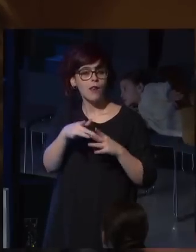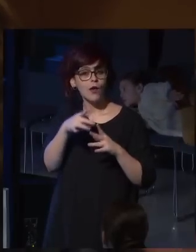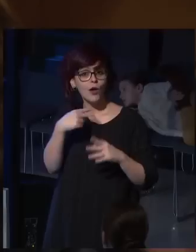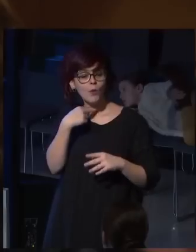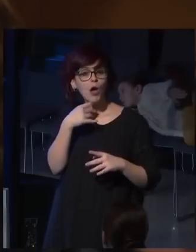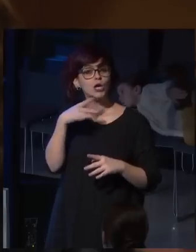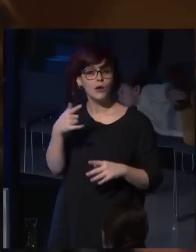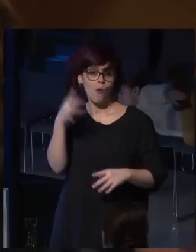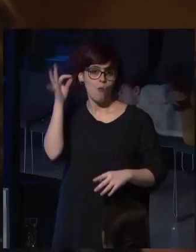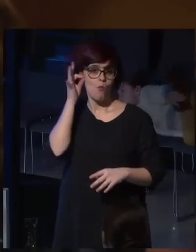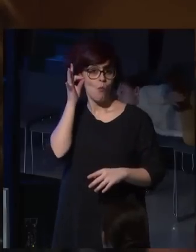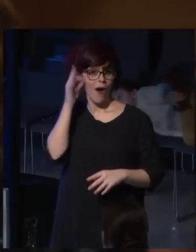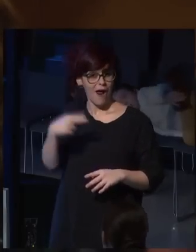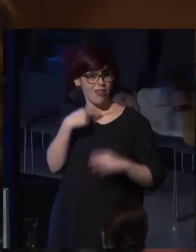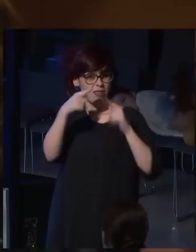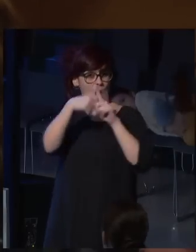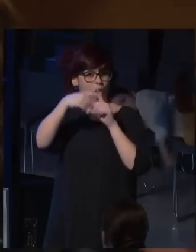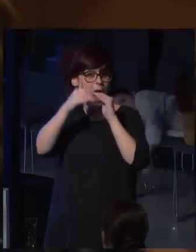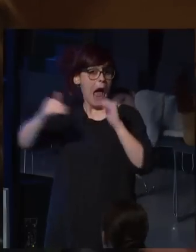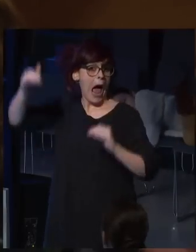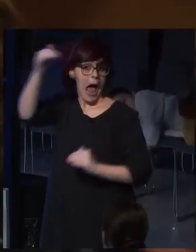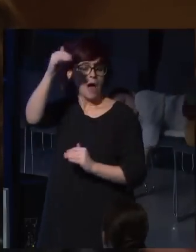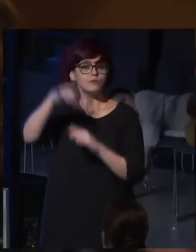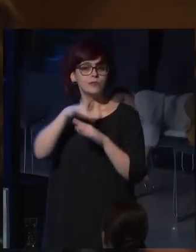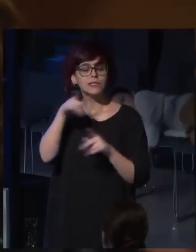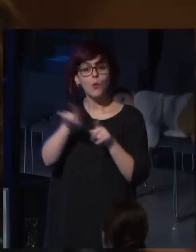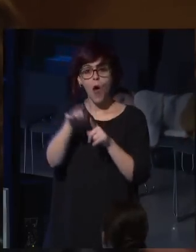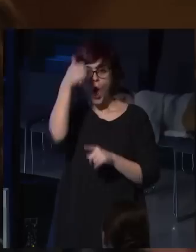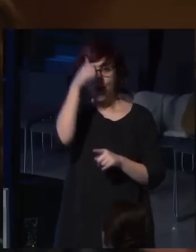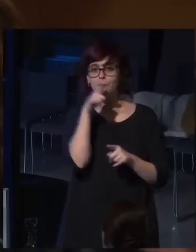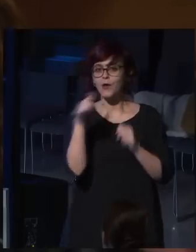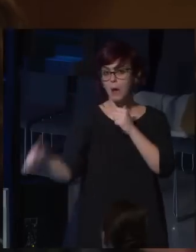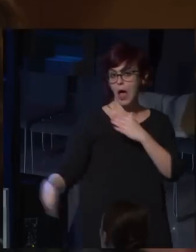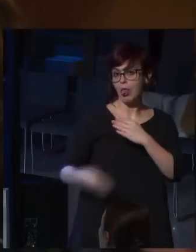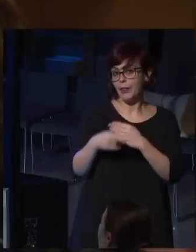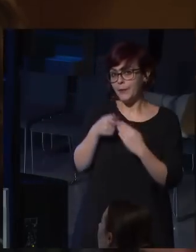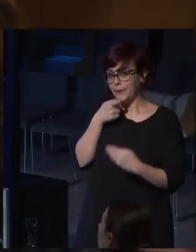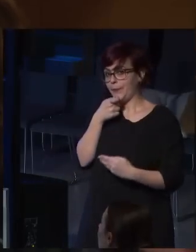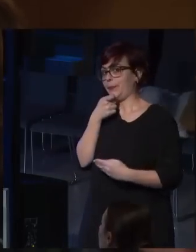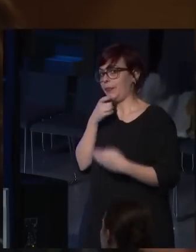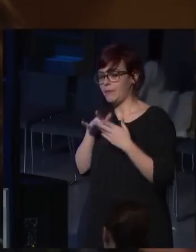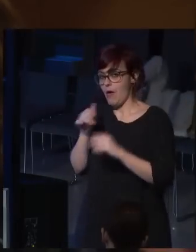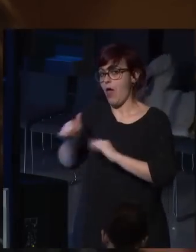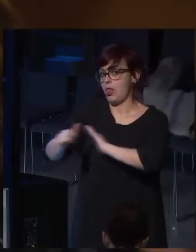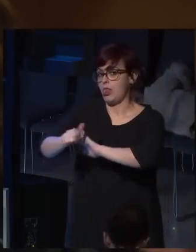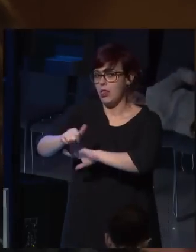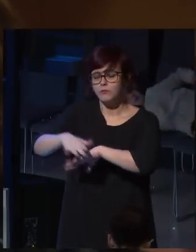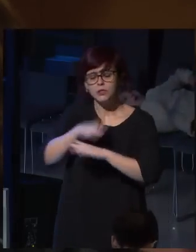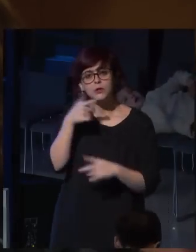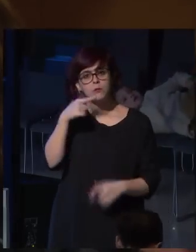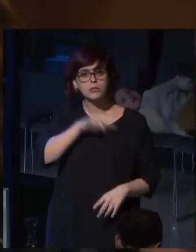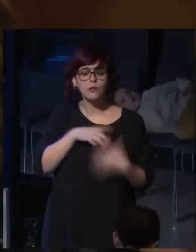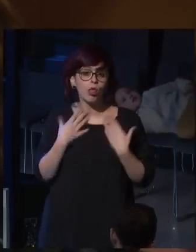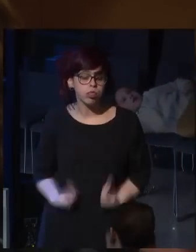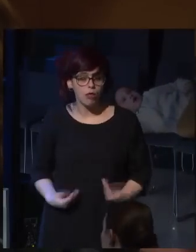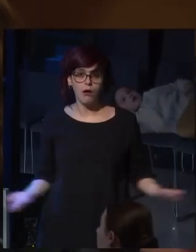a la soprano, ¿no? Pues en esto a lo mejor se hace algo en los estudios, pero yo por lo que he oído aquí estoy decepcionado, parece